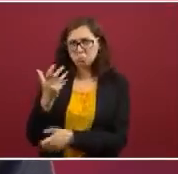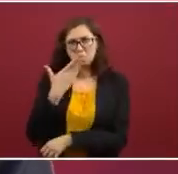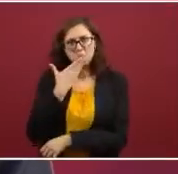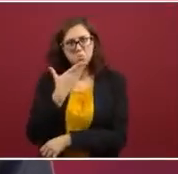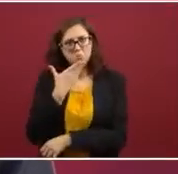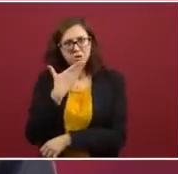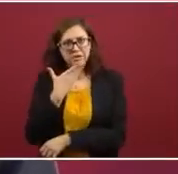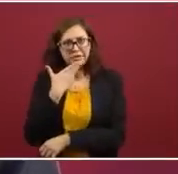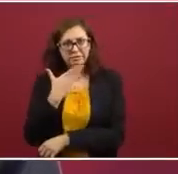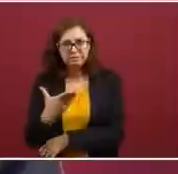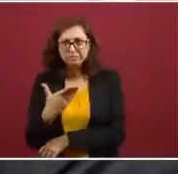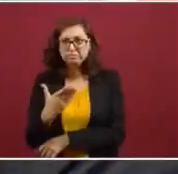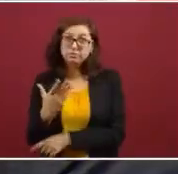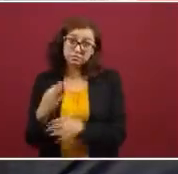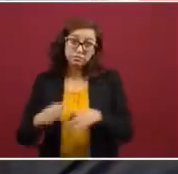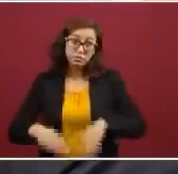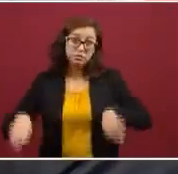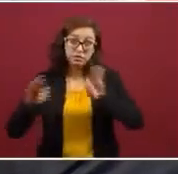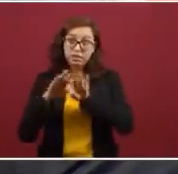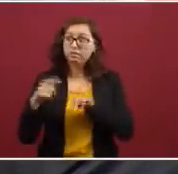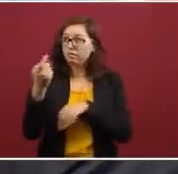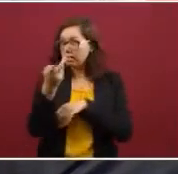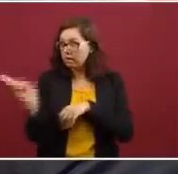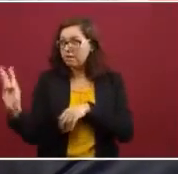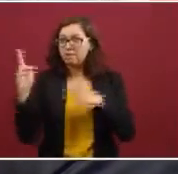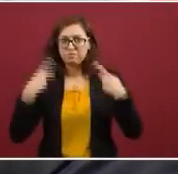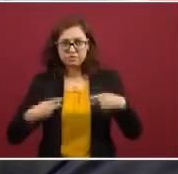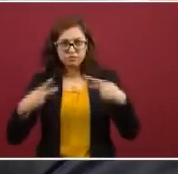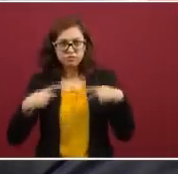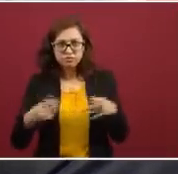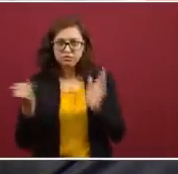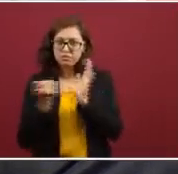elemento importante. Estamos